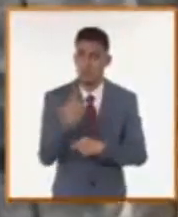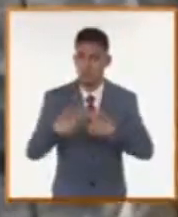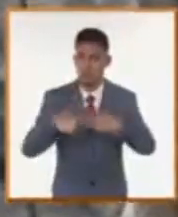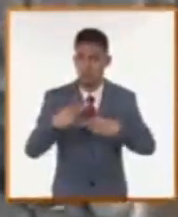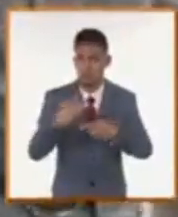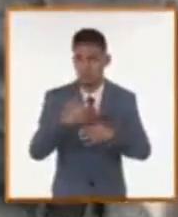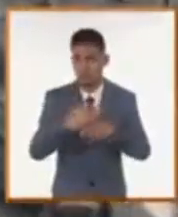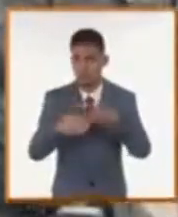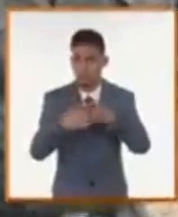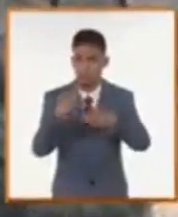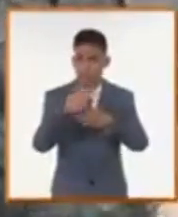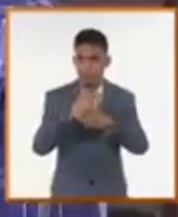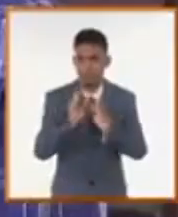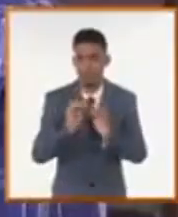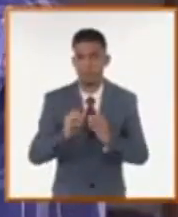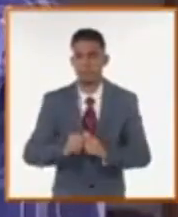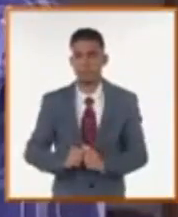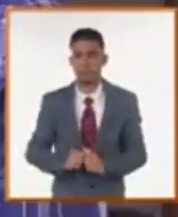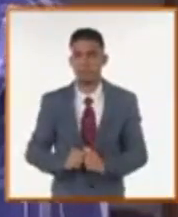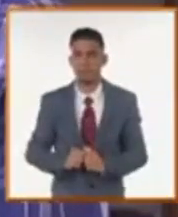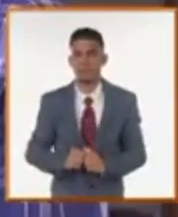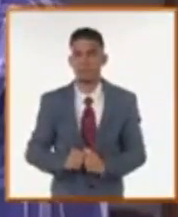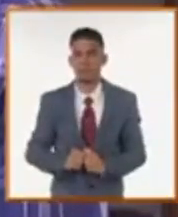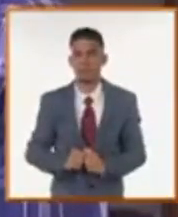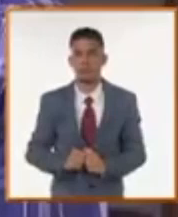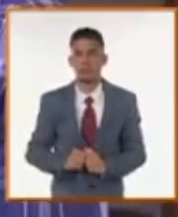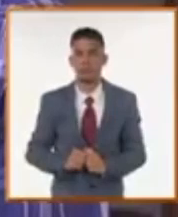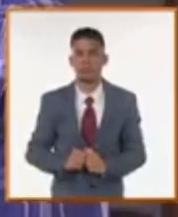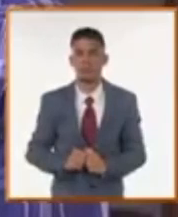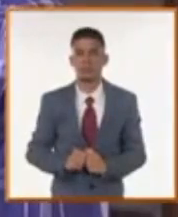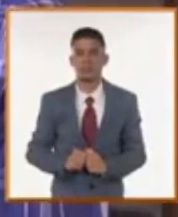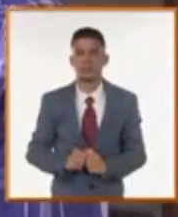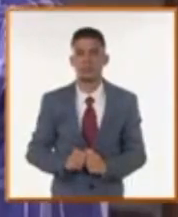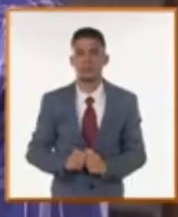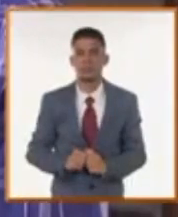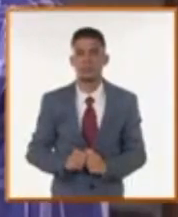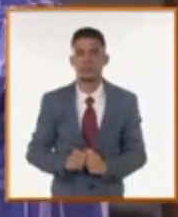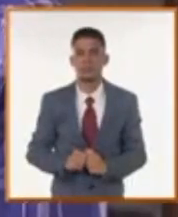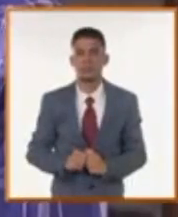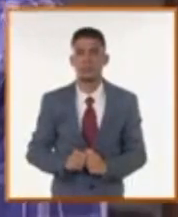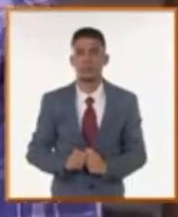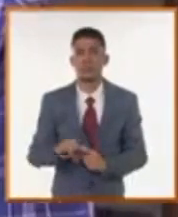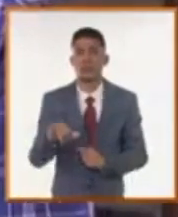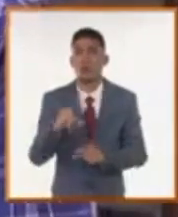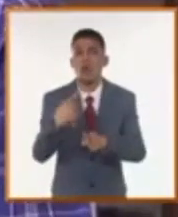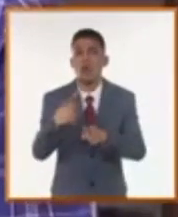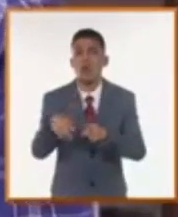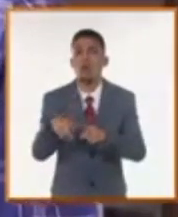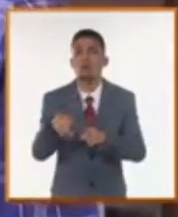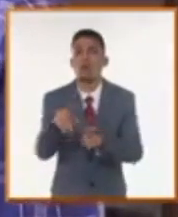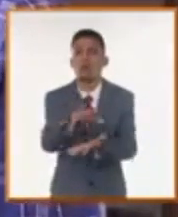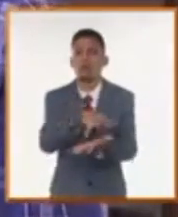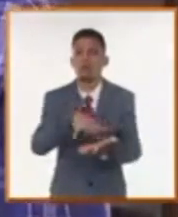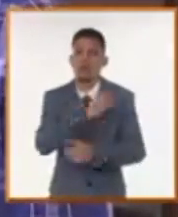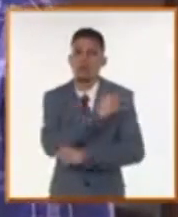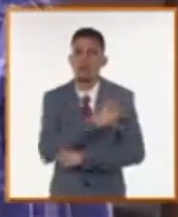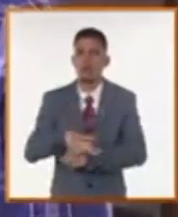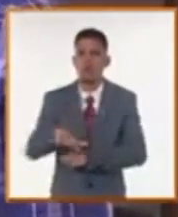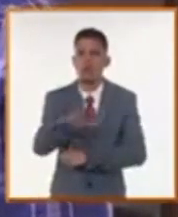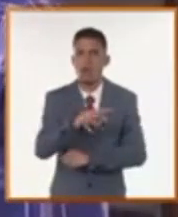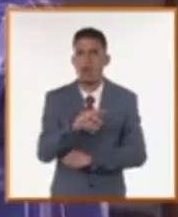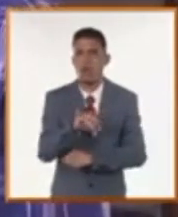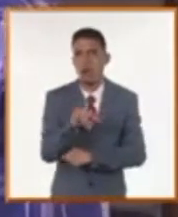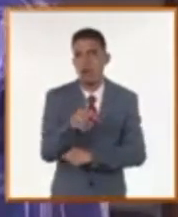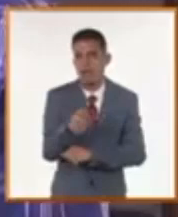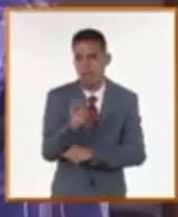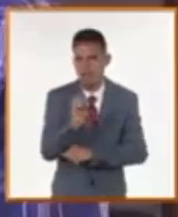región de los aeródromos que tenía más próximo Sudáfrica en el territorio de Namibia, incluyendo no solo los aeródromos, incluyendo